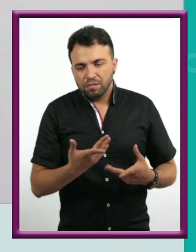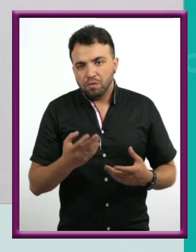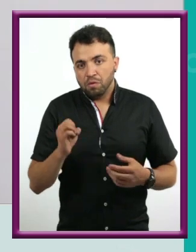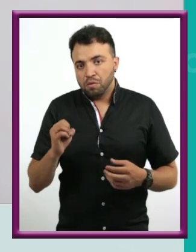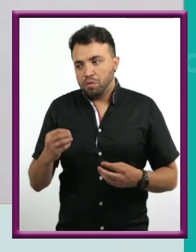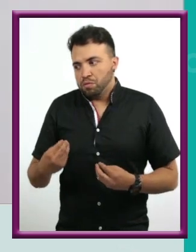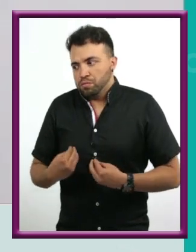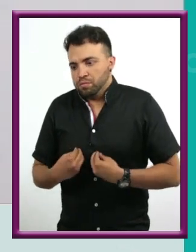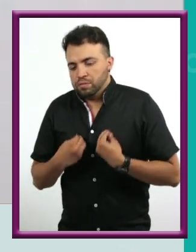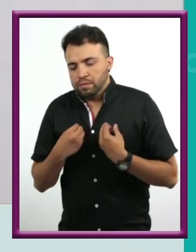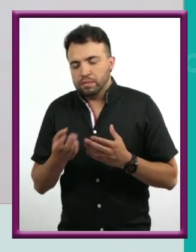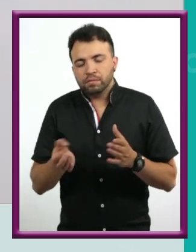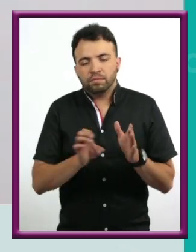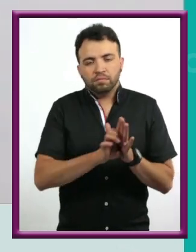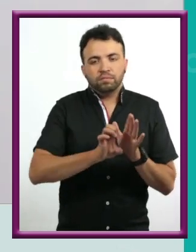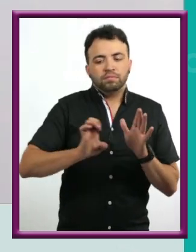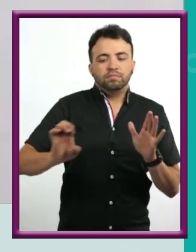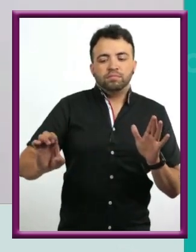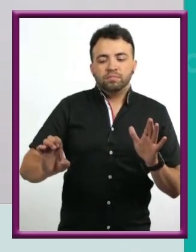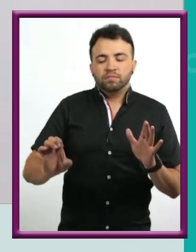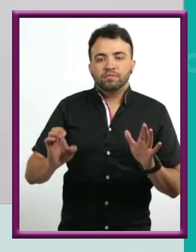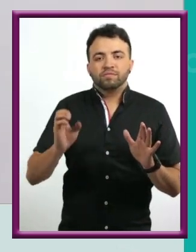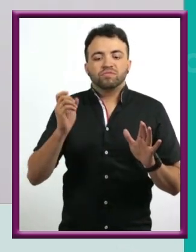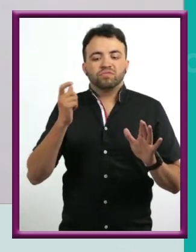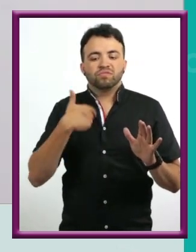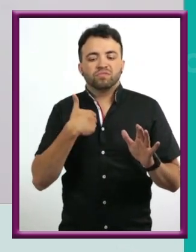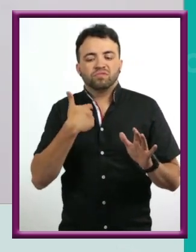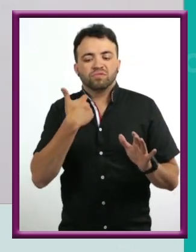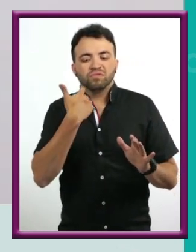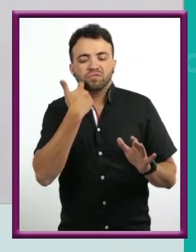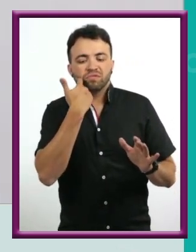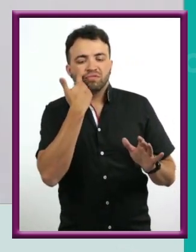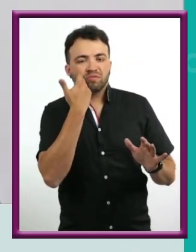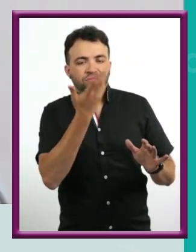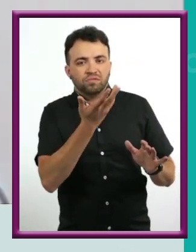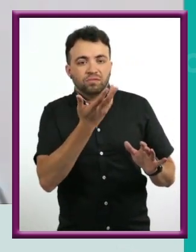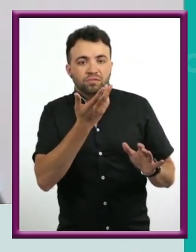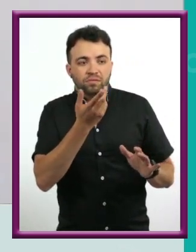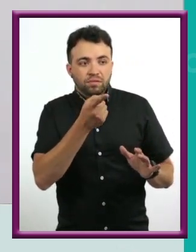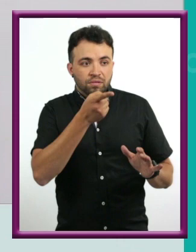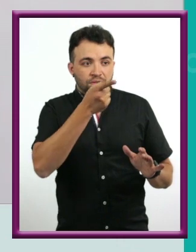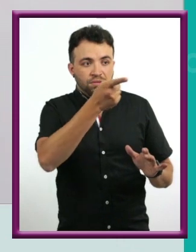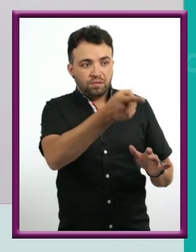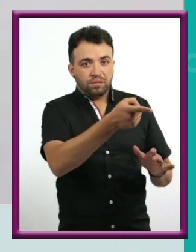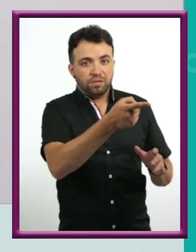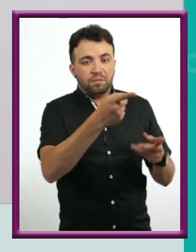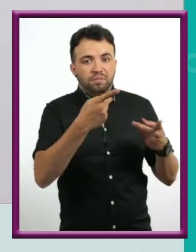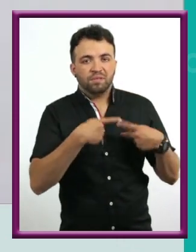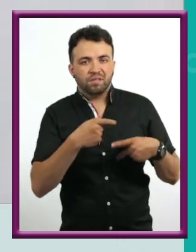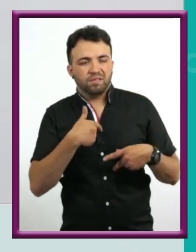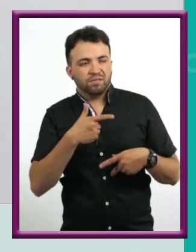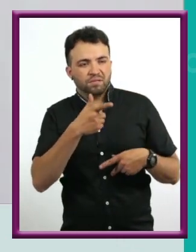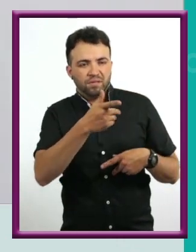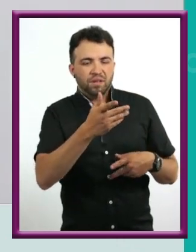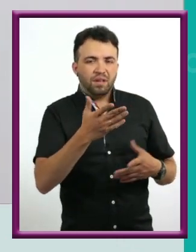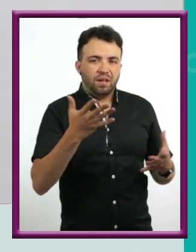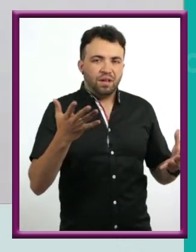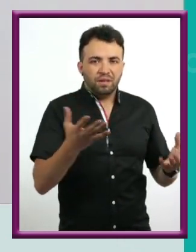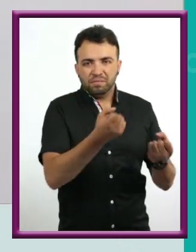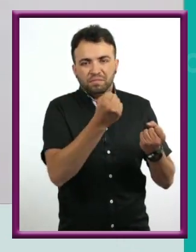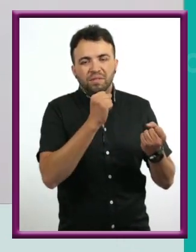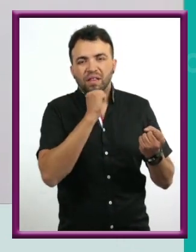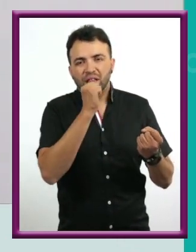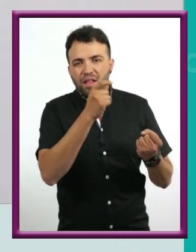a algún otro ser vivo. Por ejemplo, quiero que a tal persona le vaya